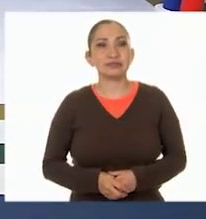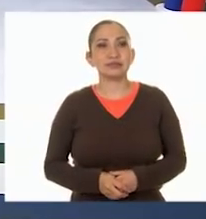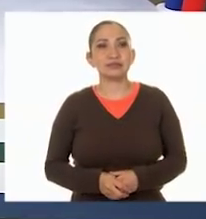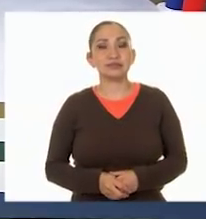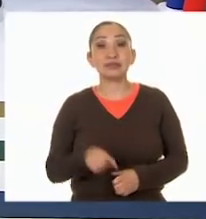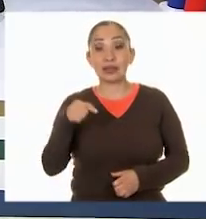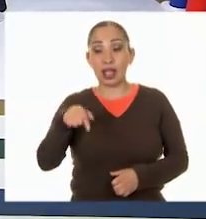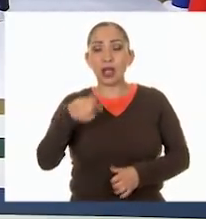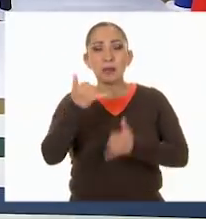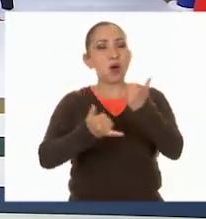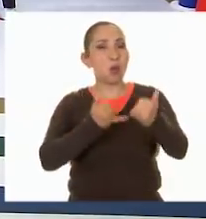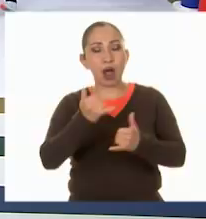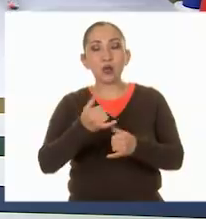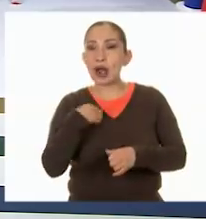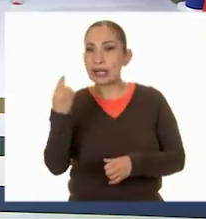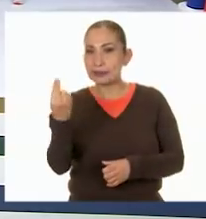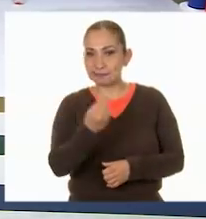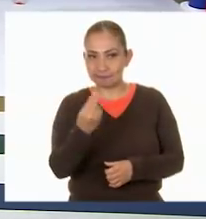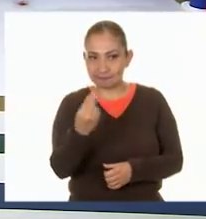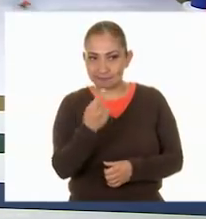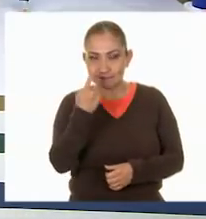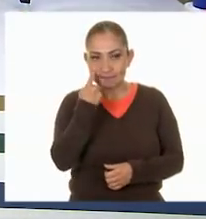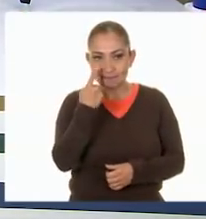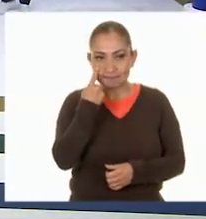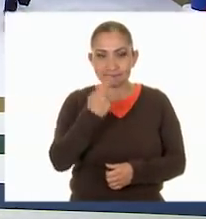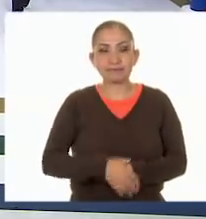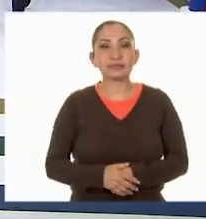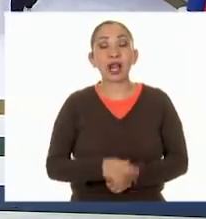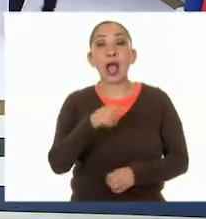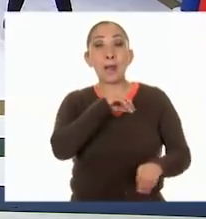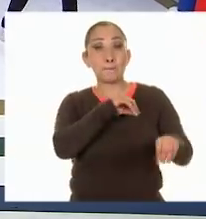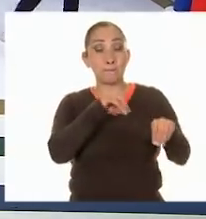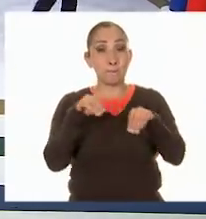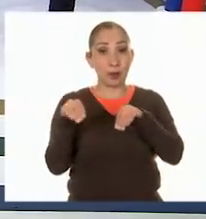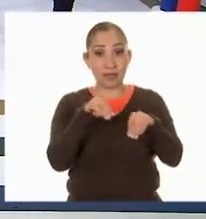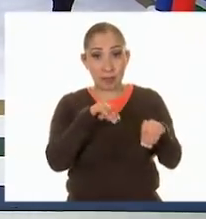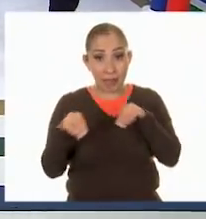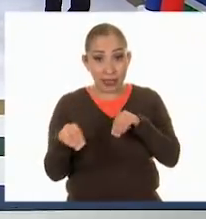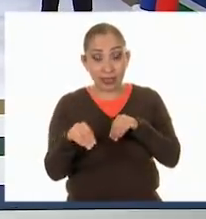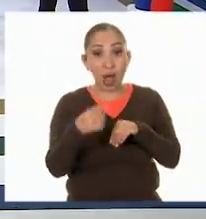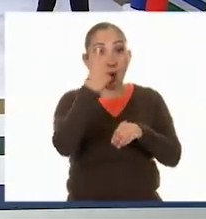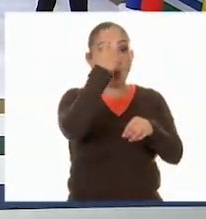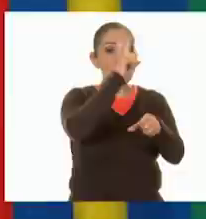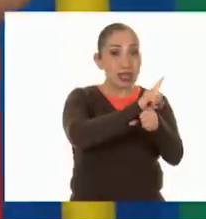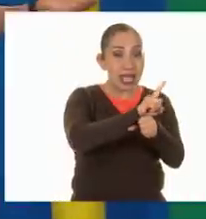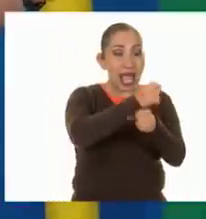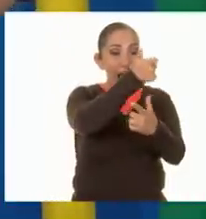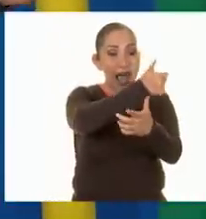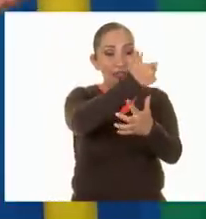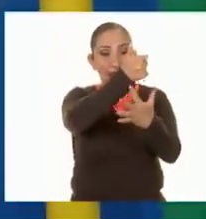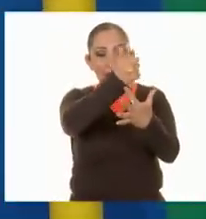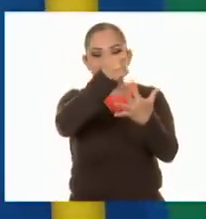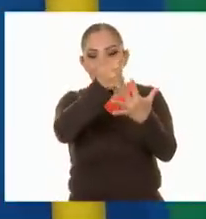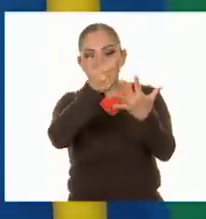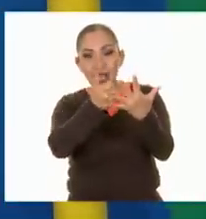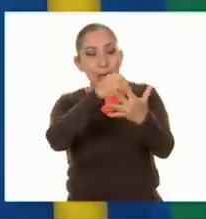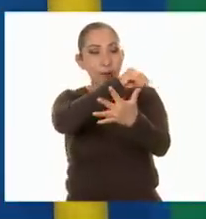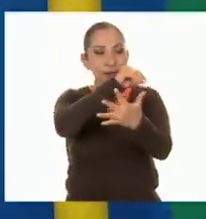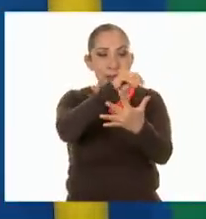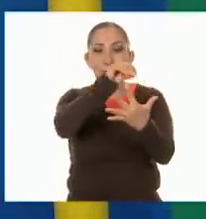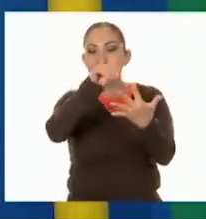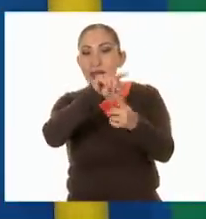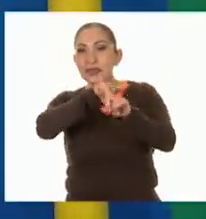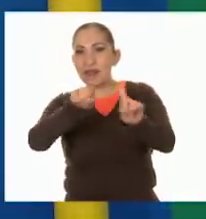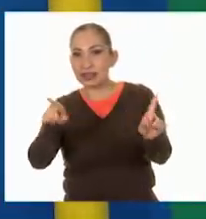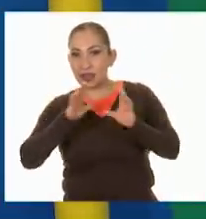Para este juego vas a proponer un movimiento para cada día de la semana. ¿Qué es lo que estábamos haciendo con